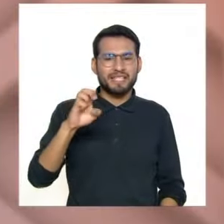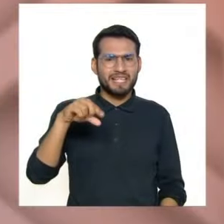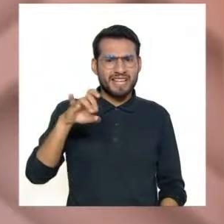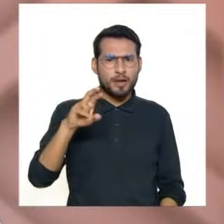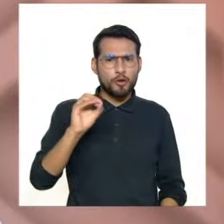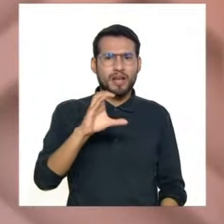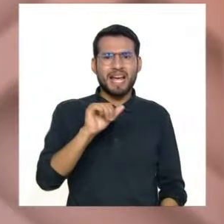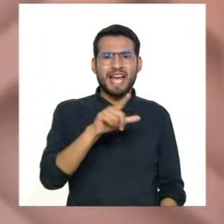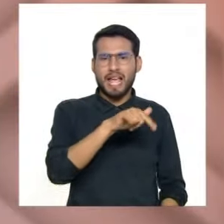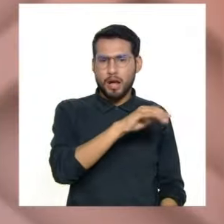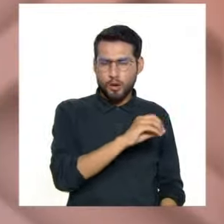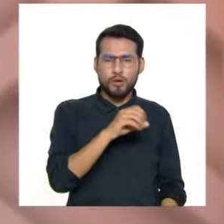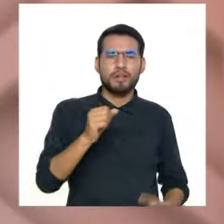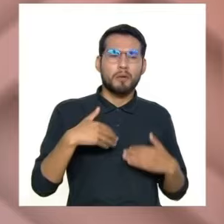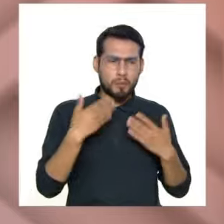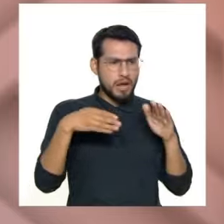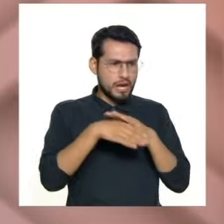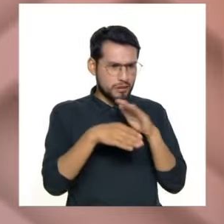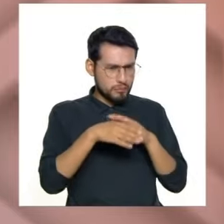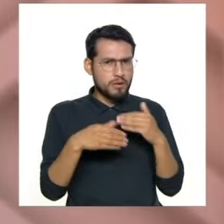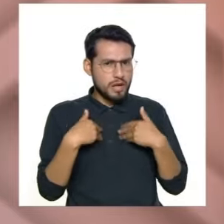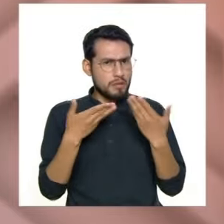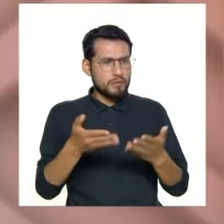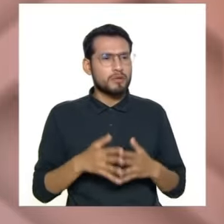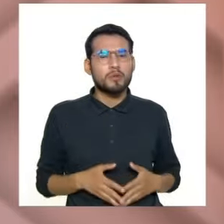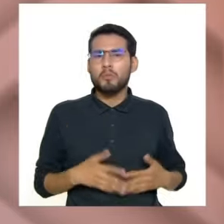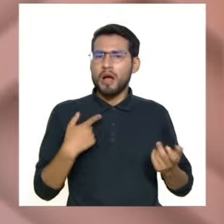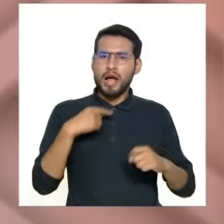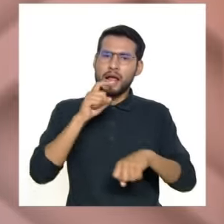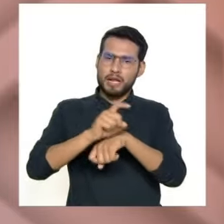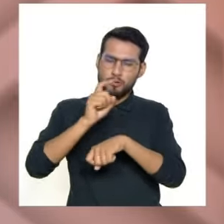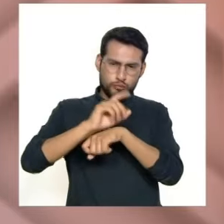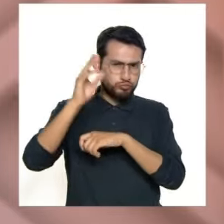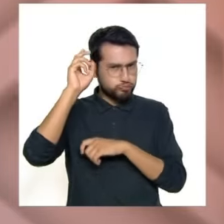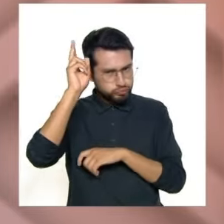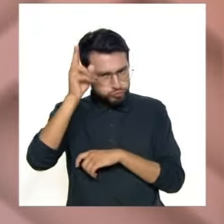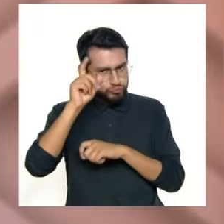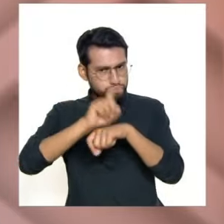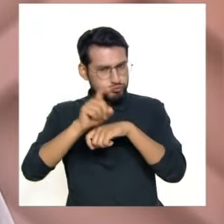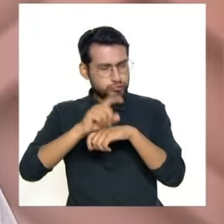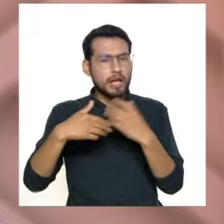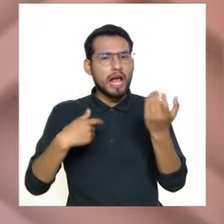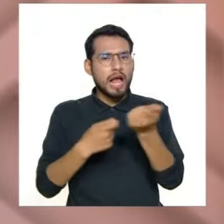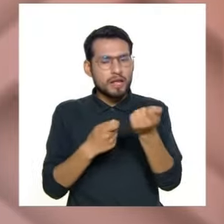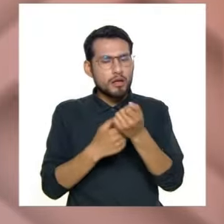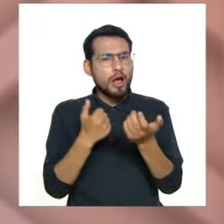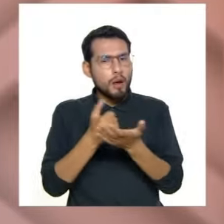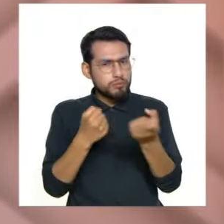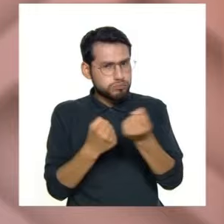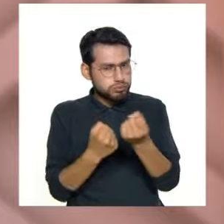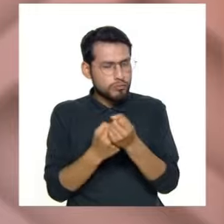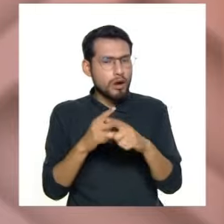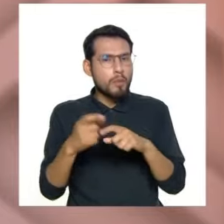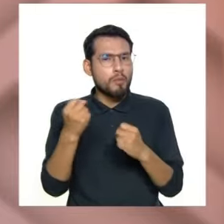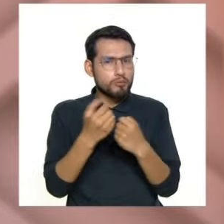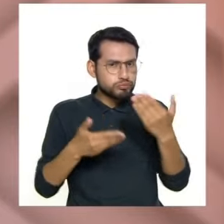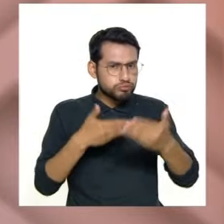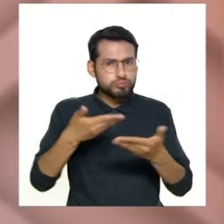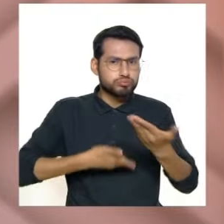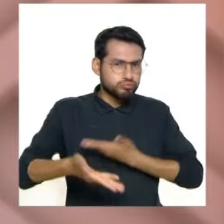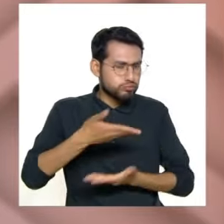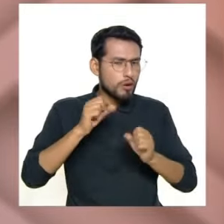que puedan acceder a las ofertas que actualmente brindamos que son capacitaciones asistencias técnicas soportes productivos para que puedan